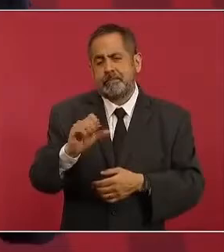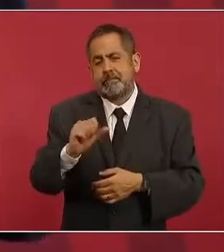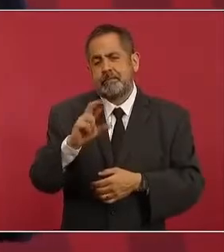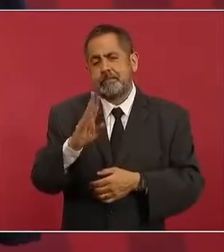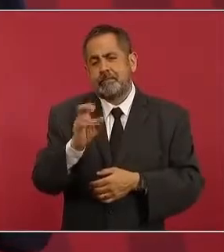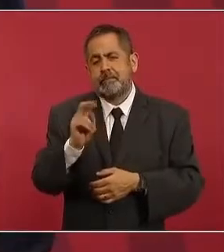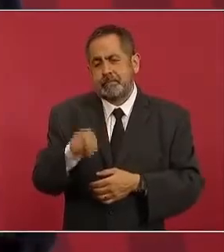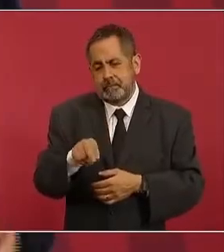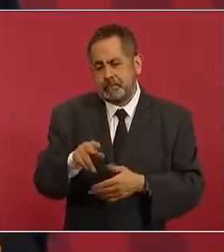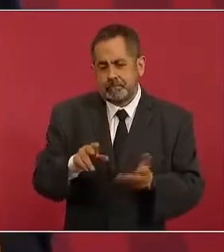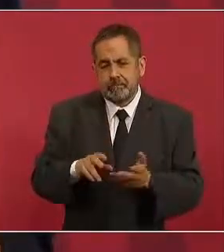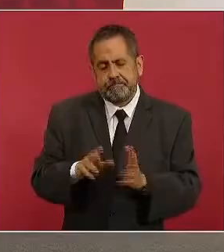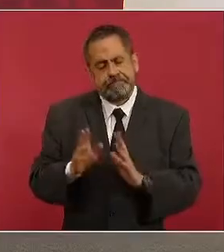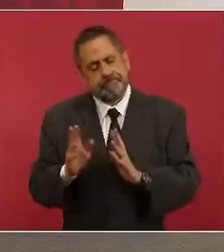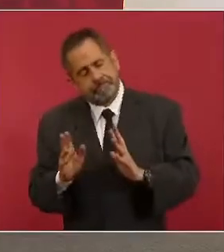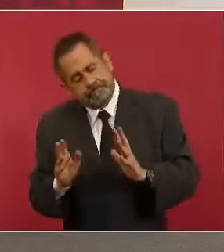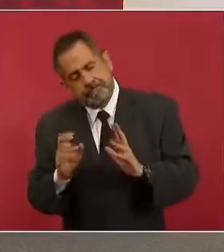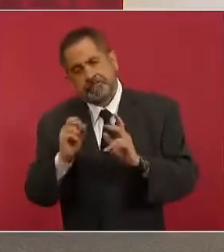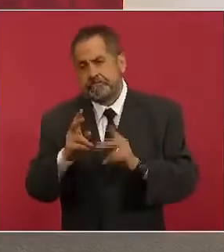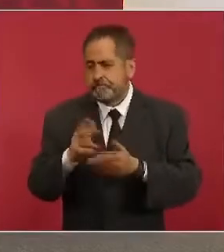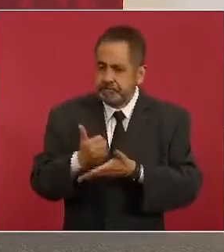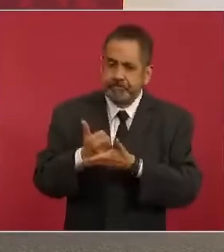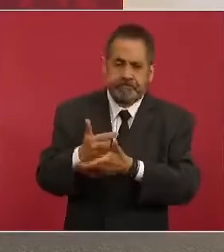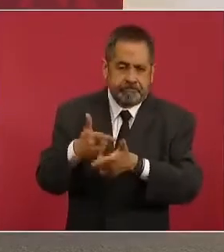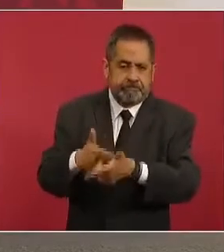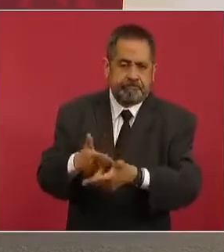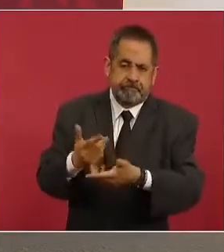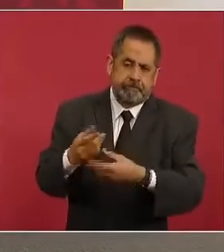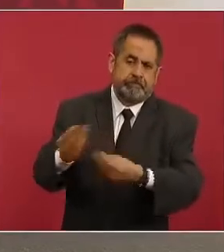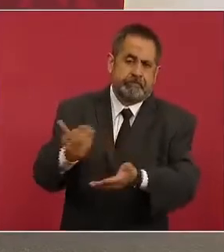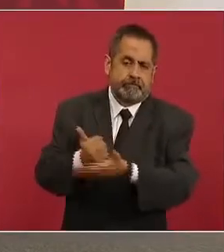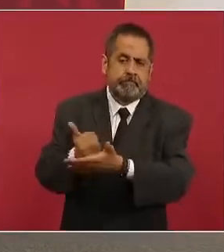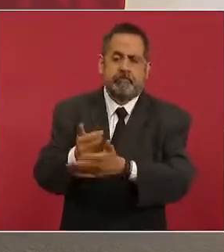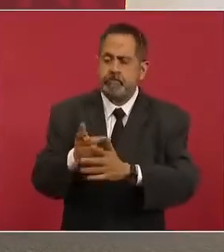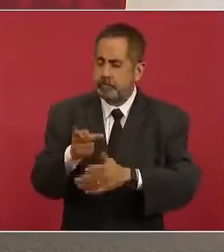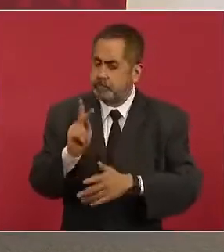y se les está ayudando. Pero